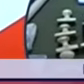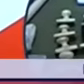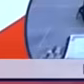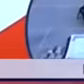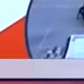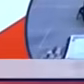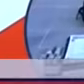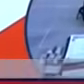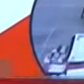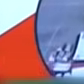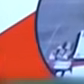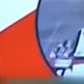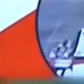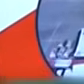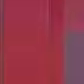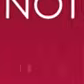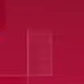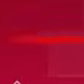realizan?